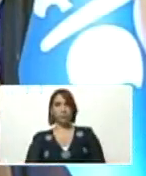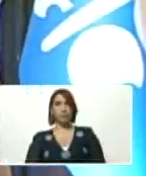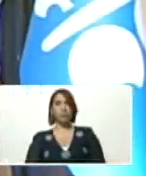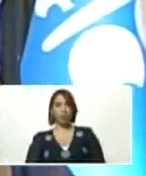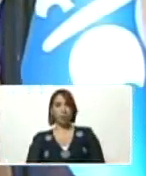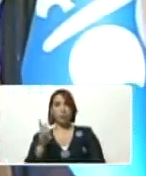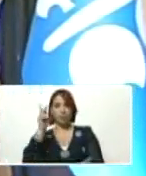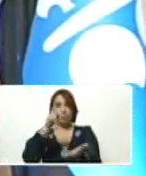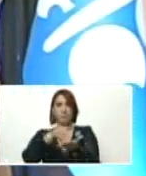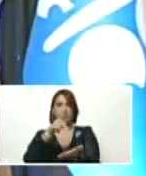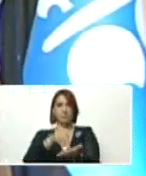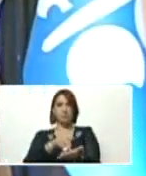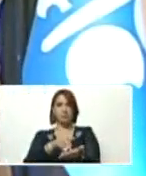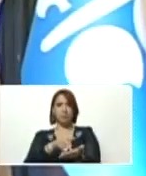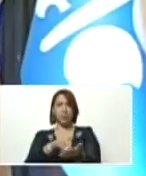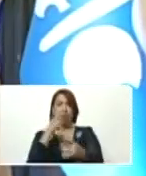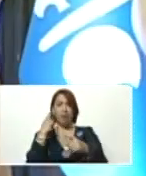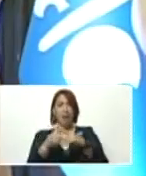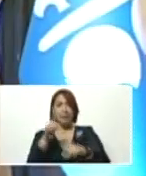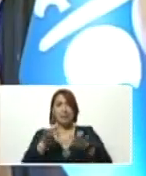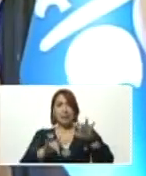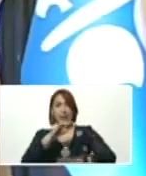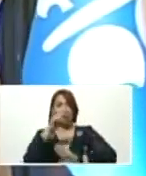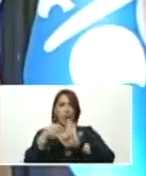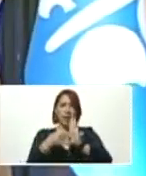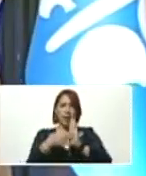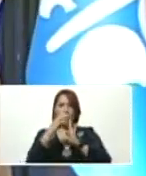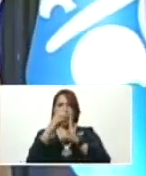presente, el secretario general de la OPEP.